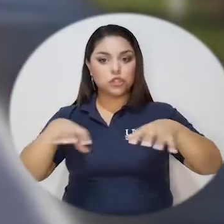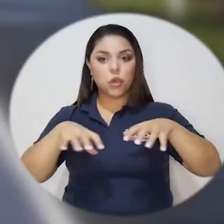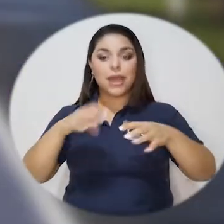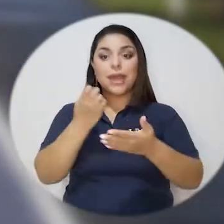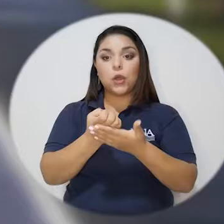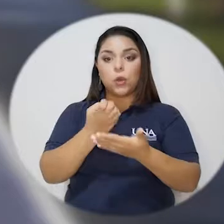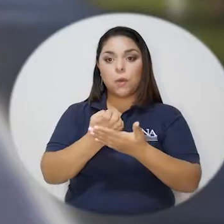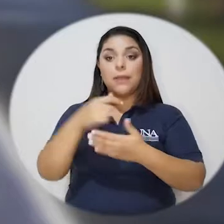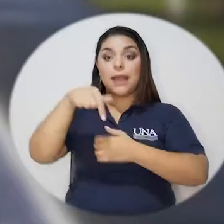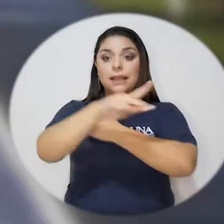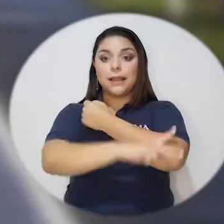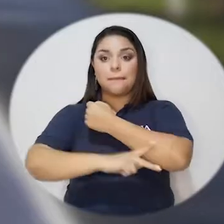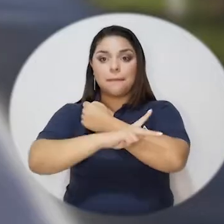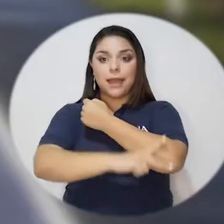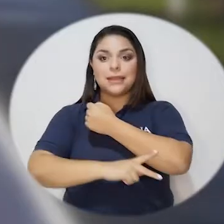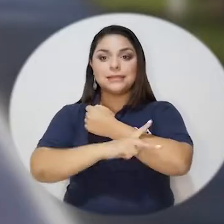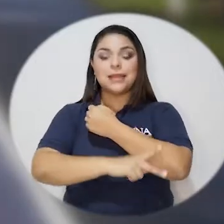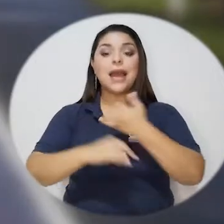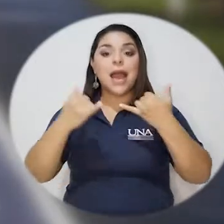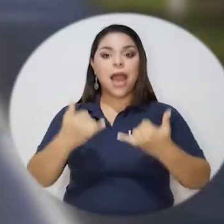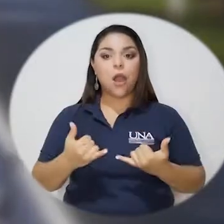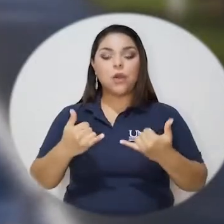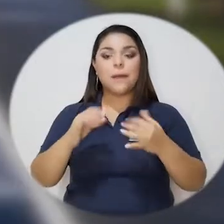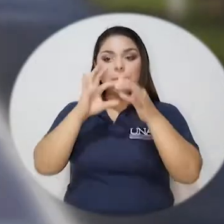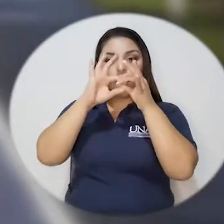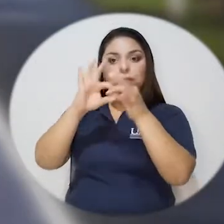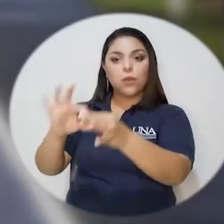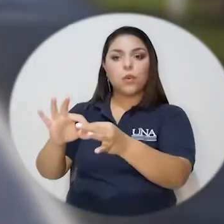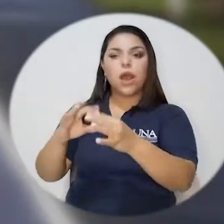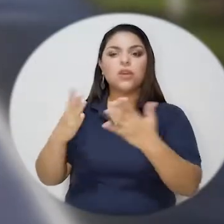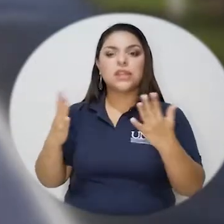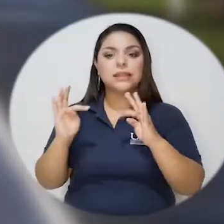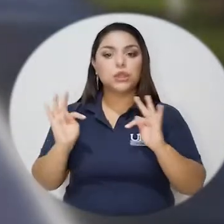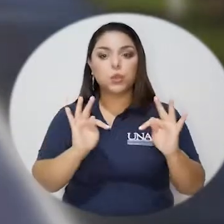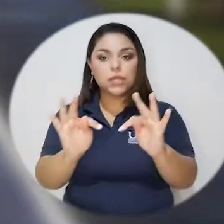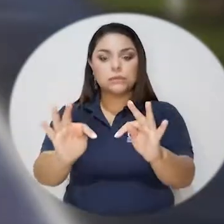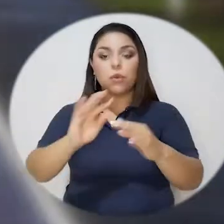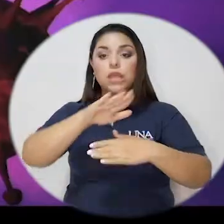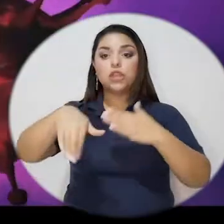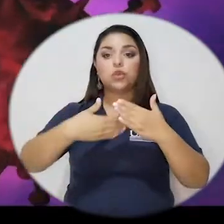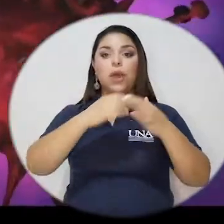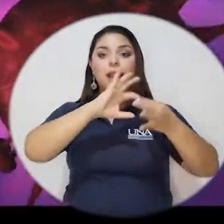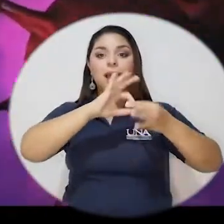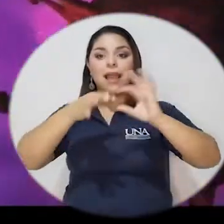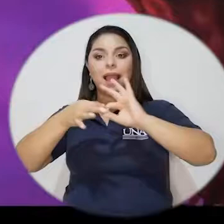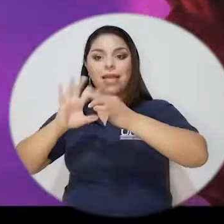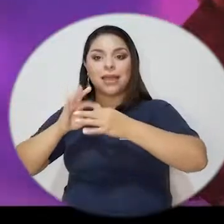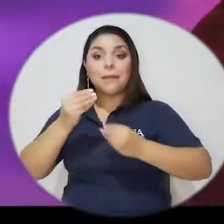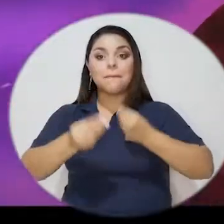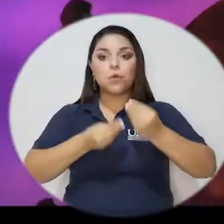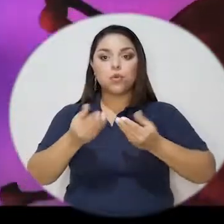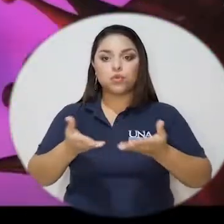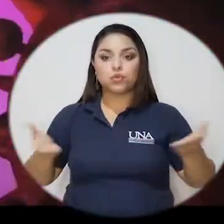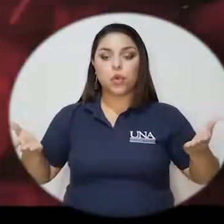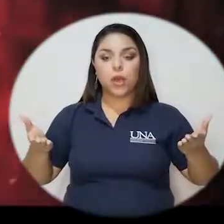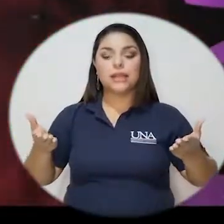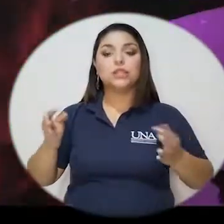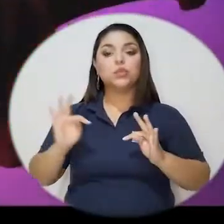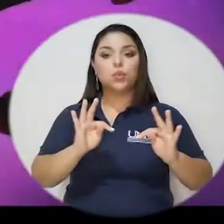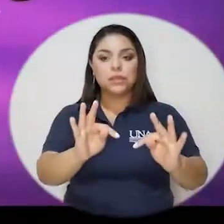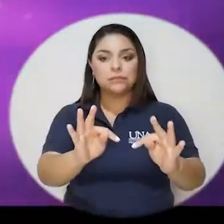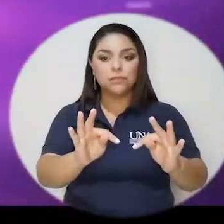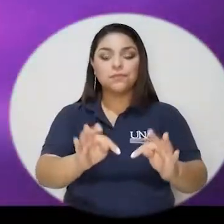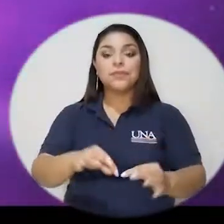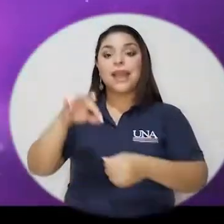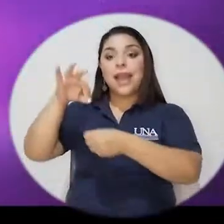acción económica en el país están ahora muy vinculados con el turismo y toda la cadena de producción alrededor del turismo,